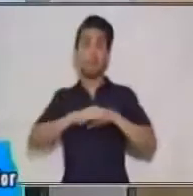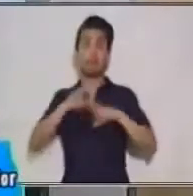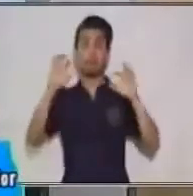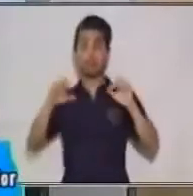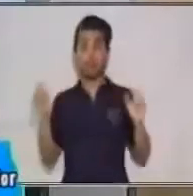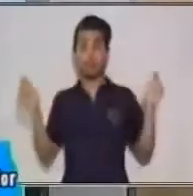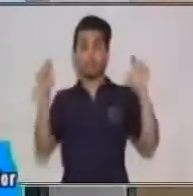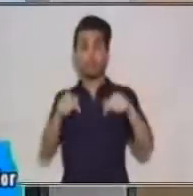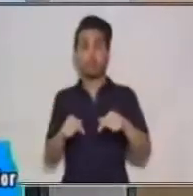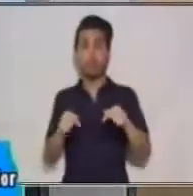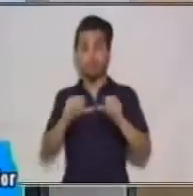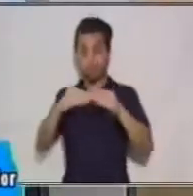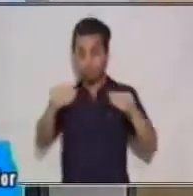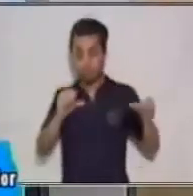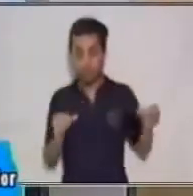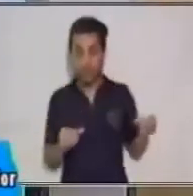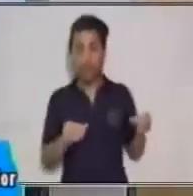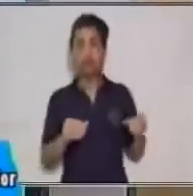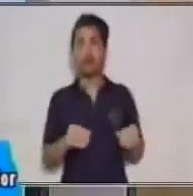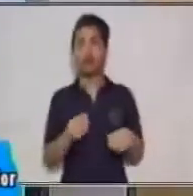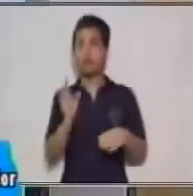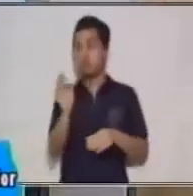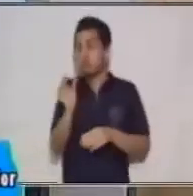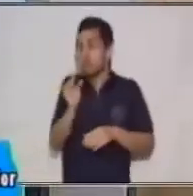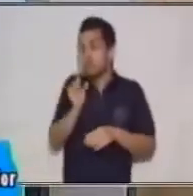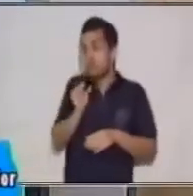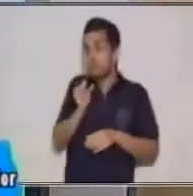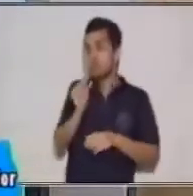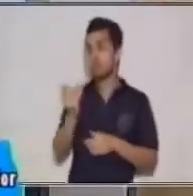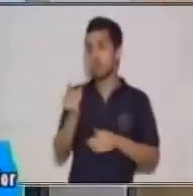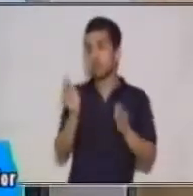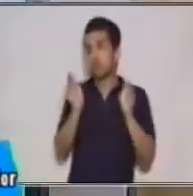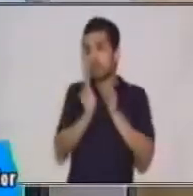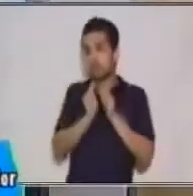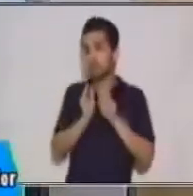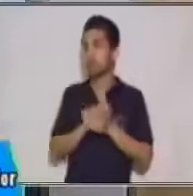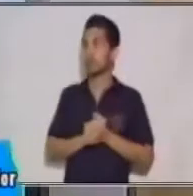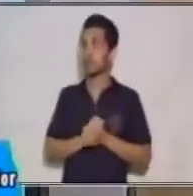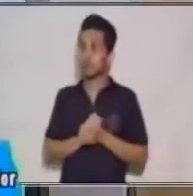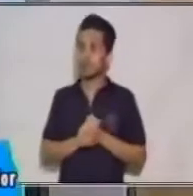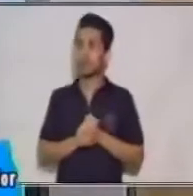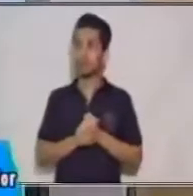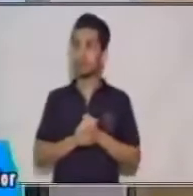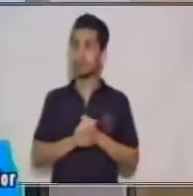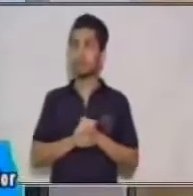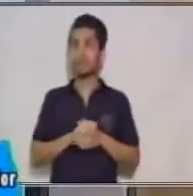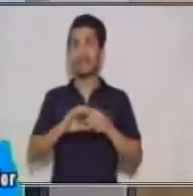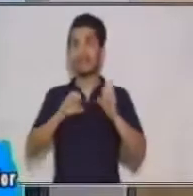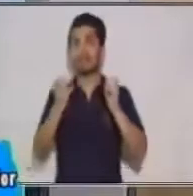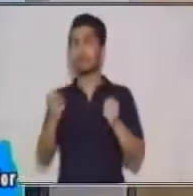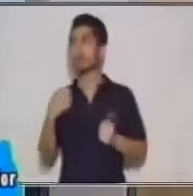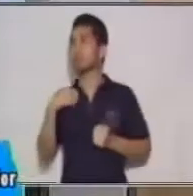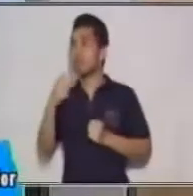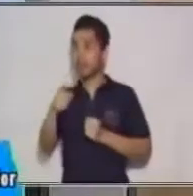invitados, solo me comí un pedacito más pequeño. Ahora les pregunto,